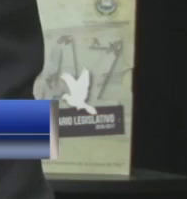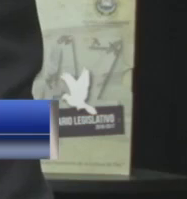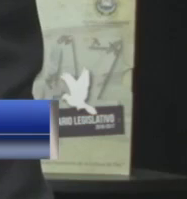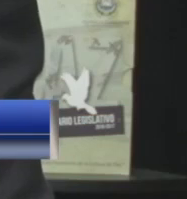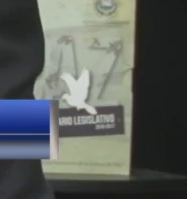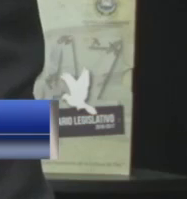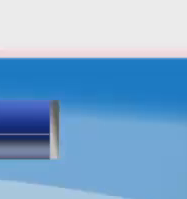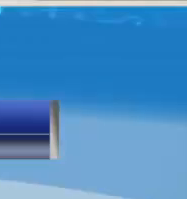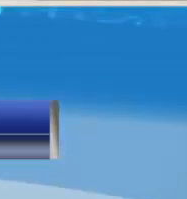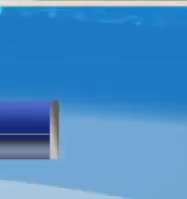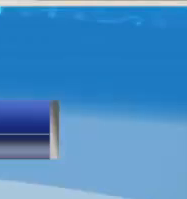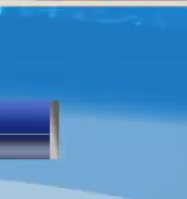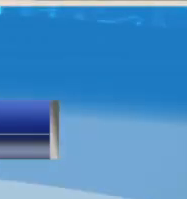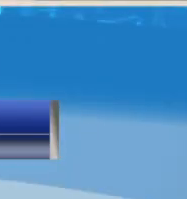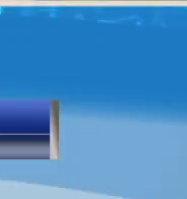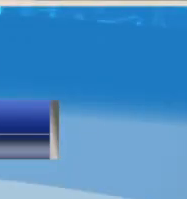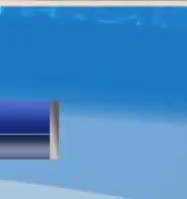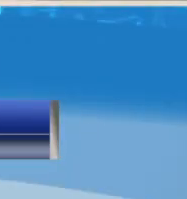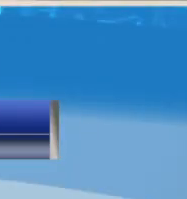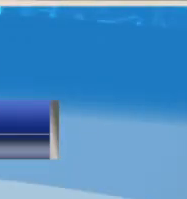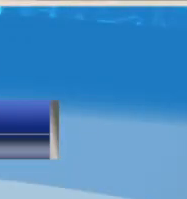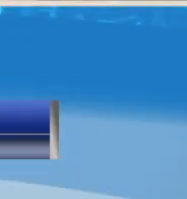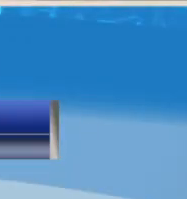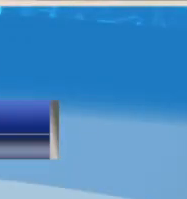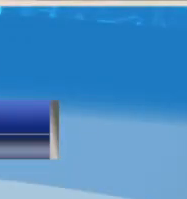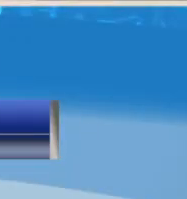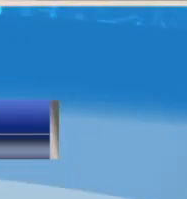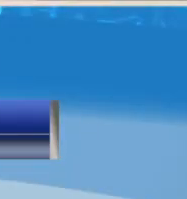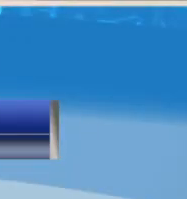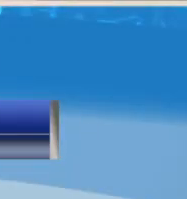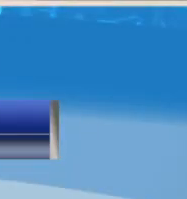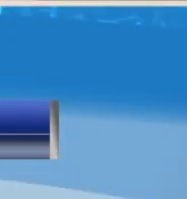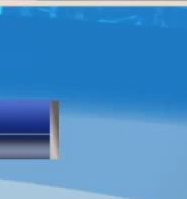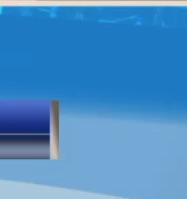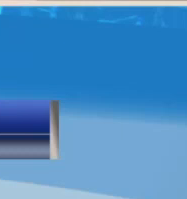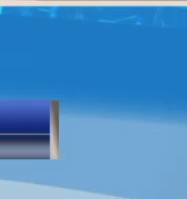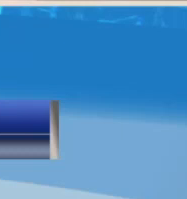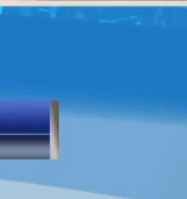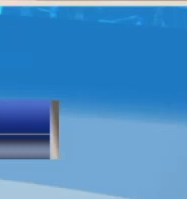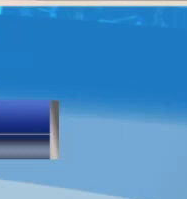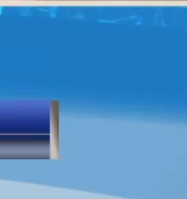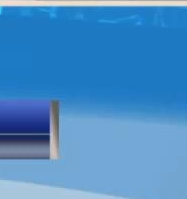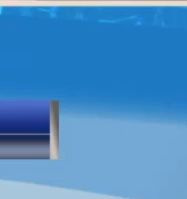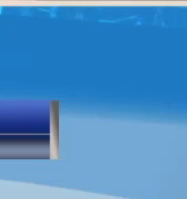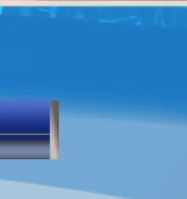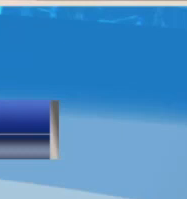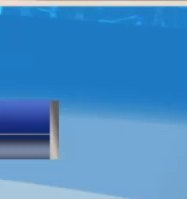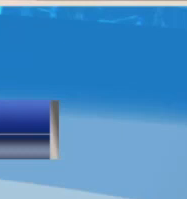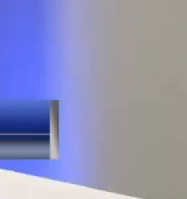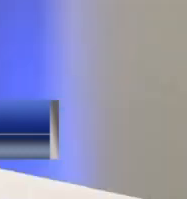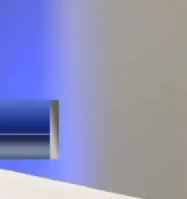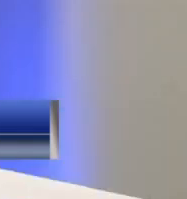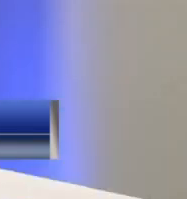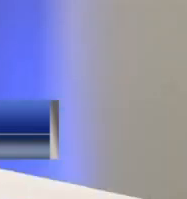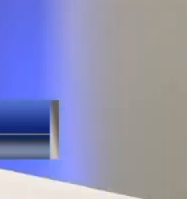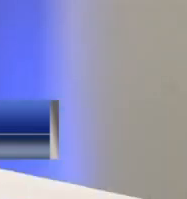ese tipo de mensajes o campaña adelantada, digámoslo así. Estamos en un año preelectoral también. Fíjate que es lamentable y qué